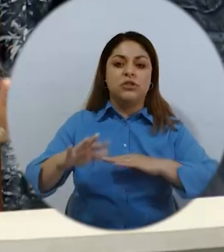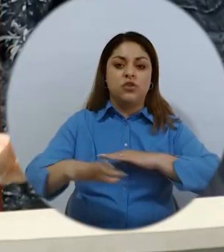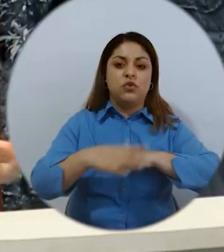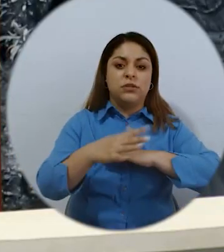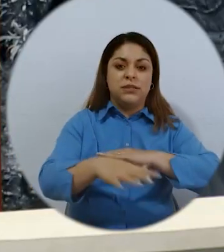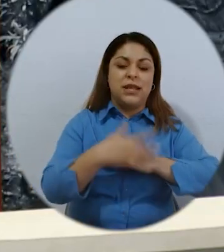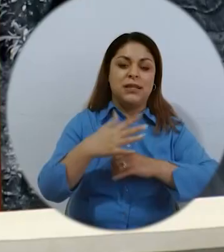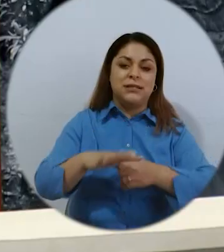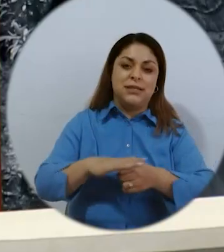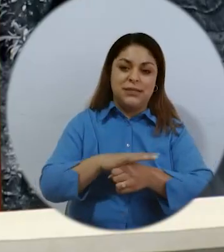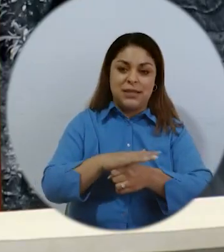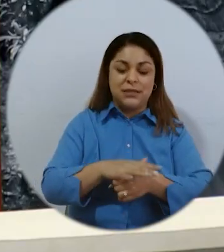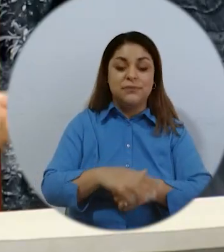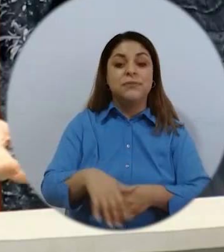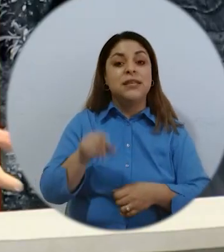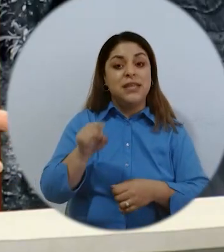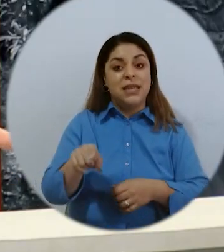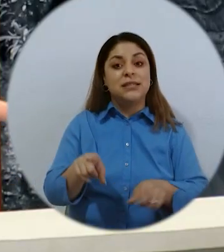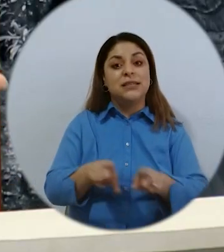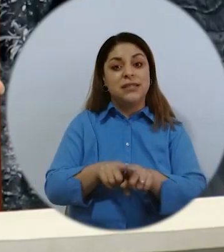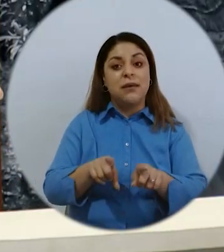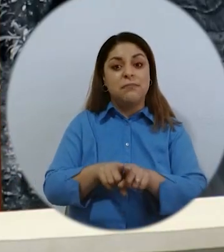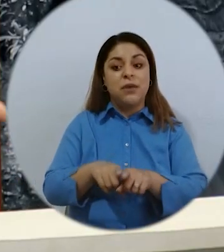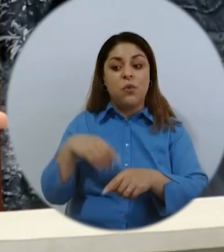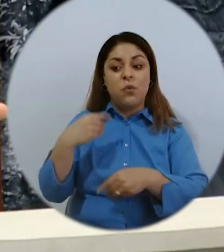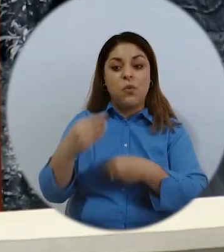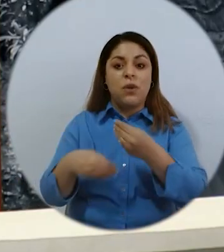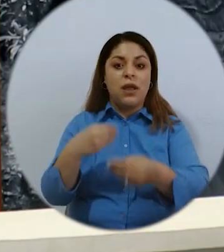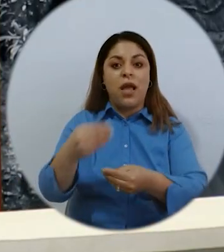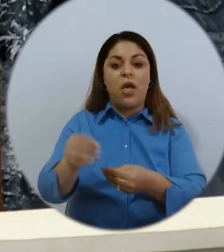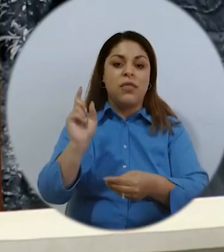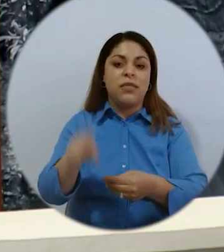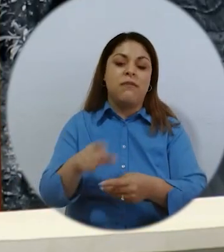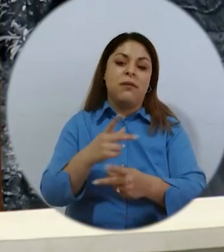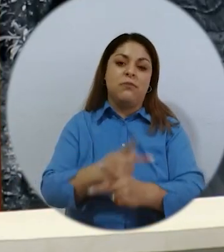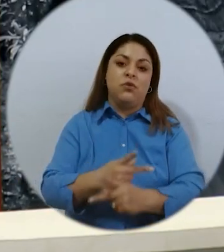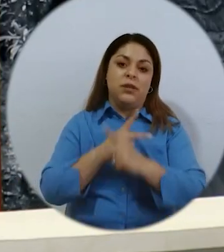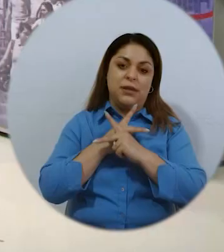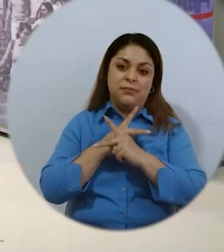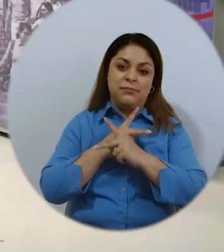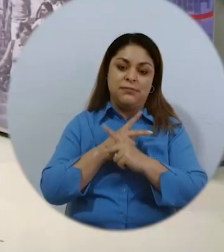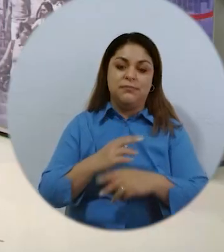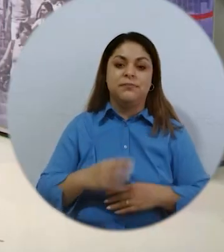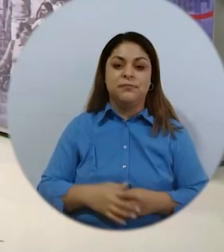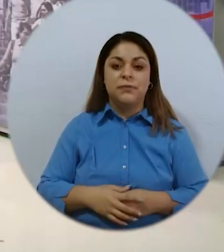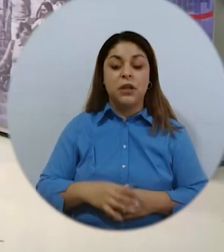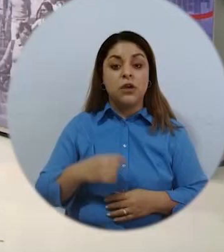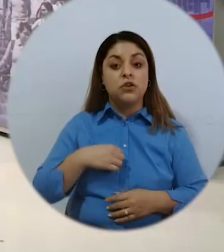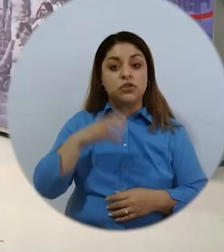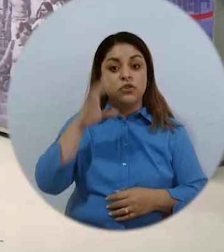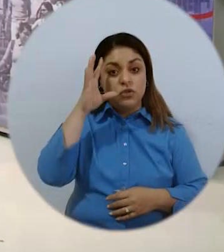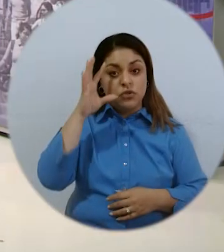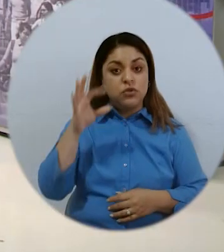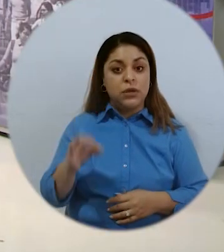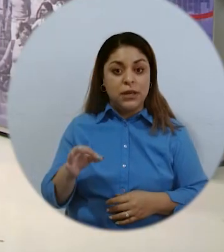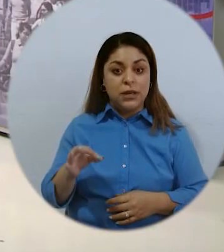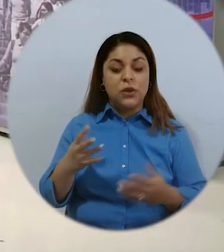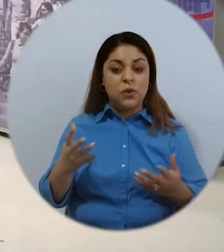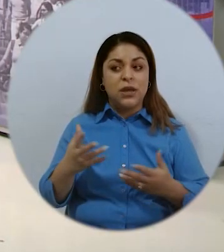comunidades costeras y de islas, y que bueno, ese también es un legado que hay que proteger. Yo creo